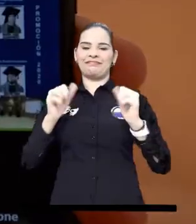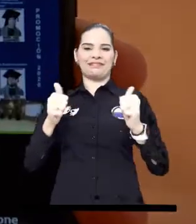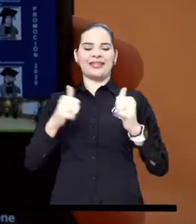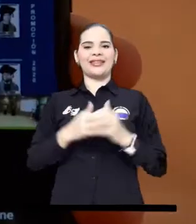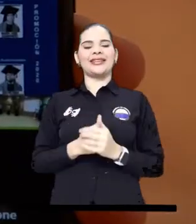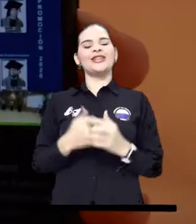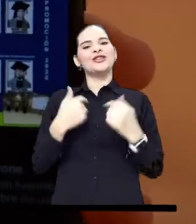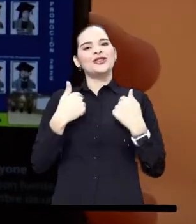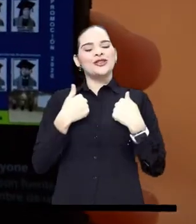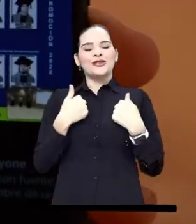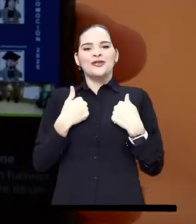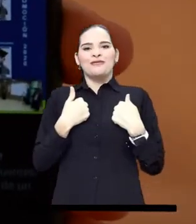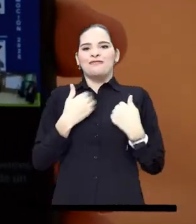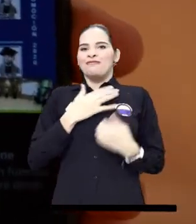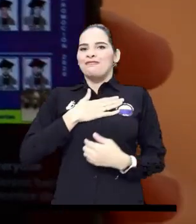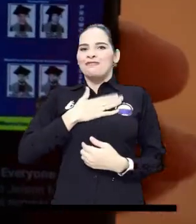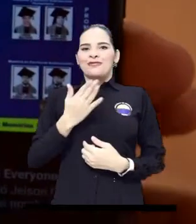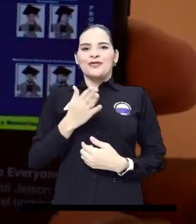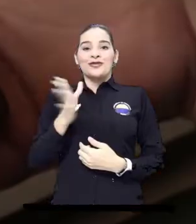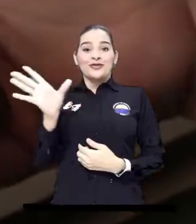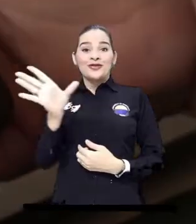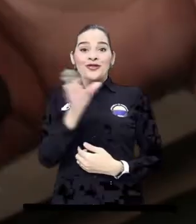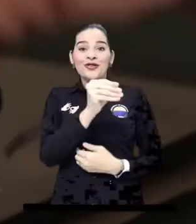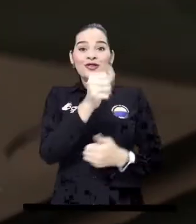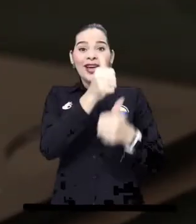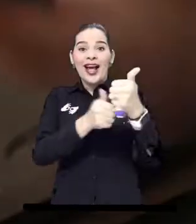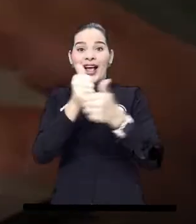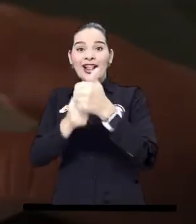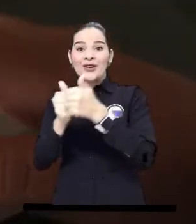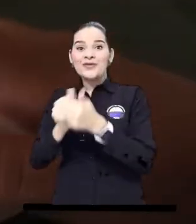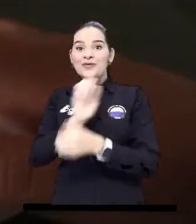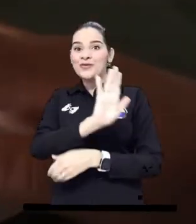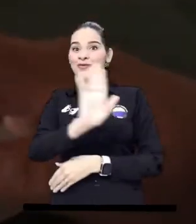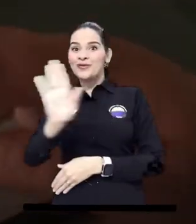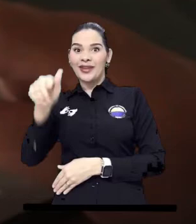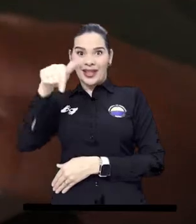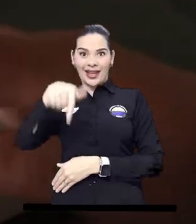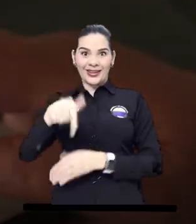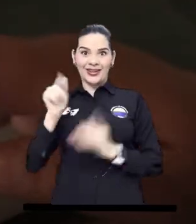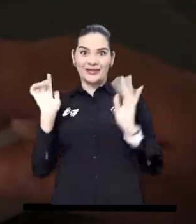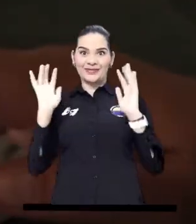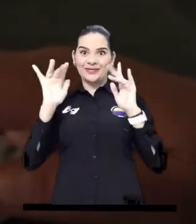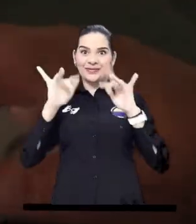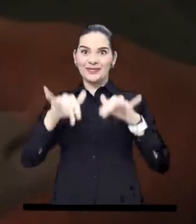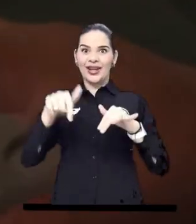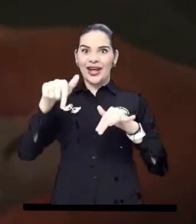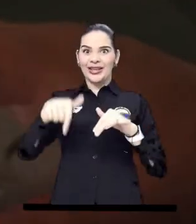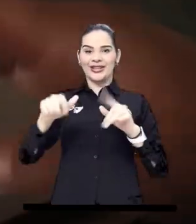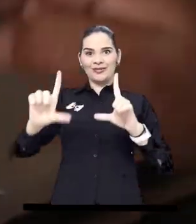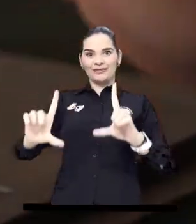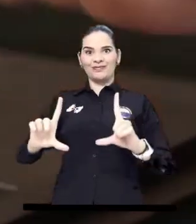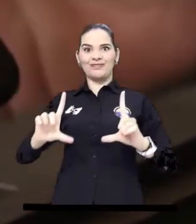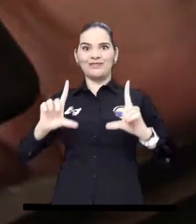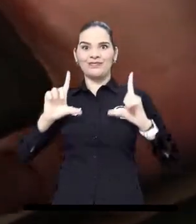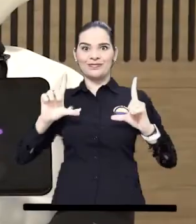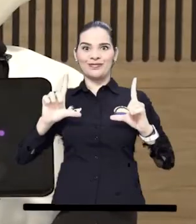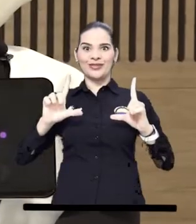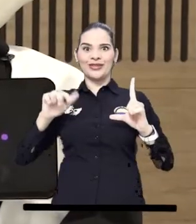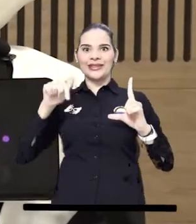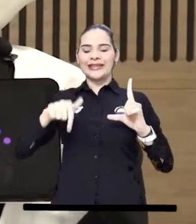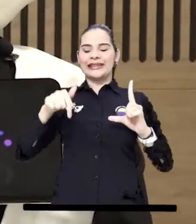Yo quiero desearle a cada una de las personas que nos encontramos hoy aquí recibiendo